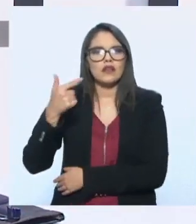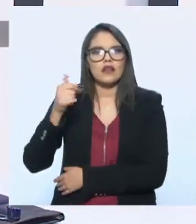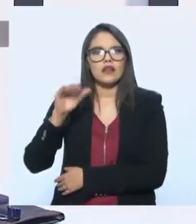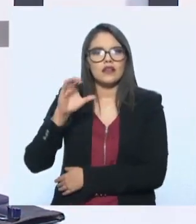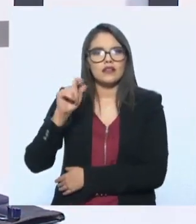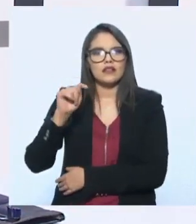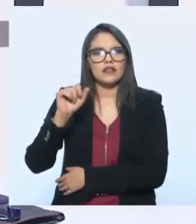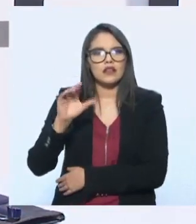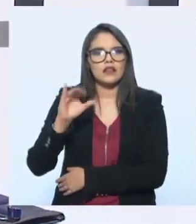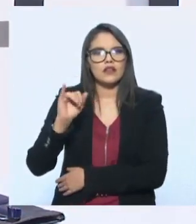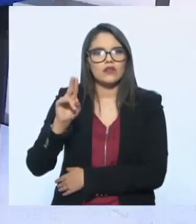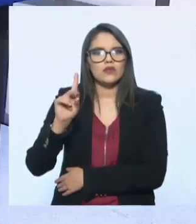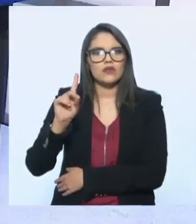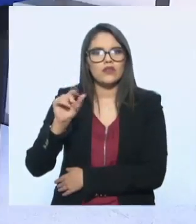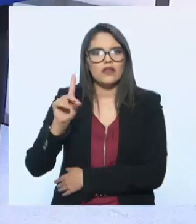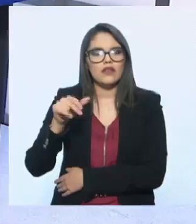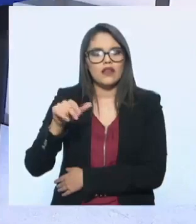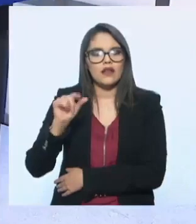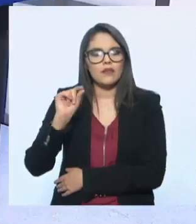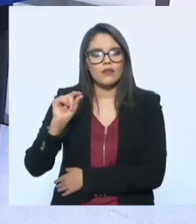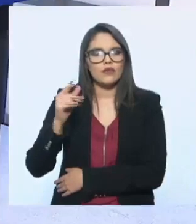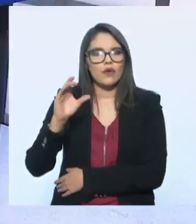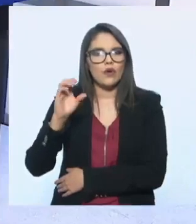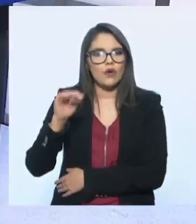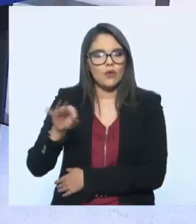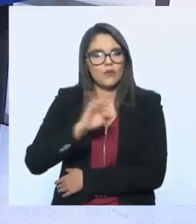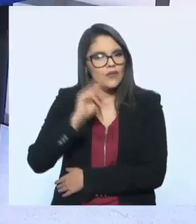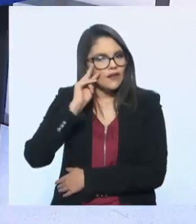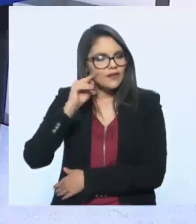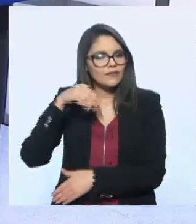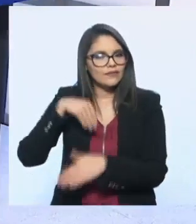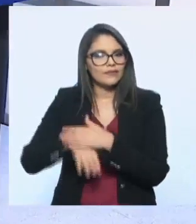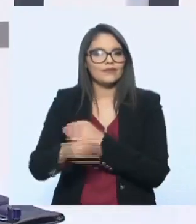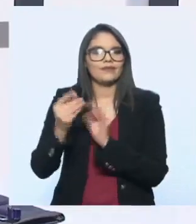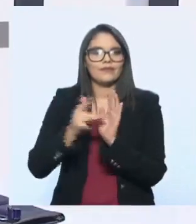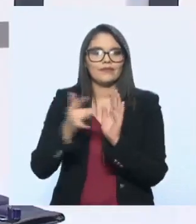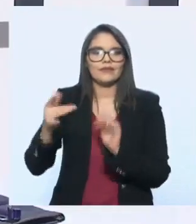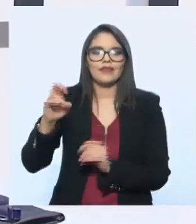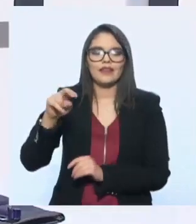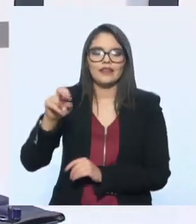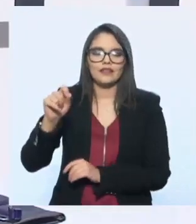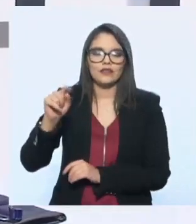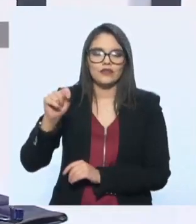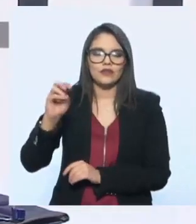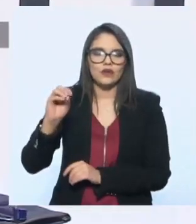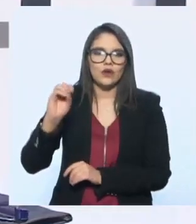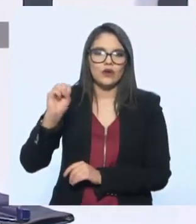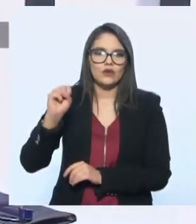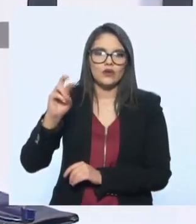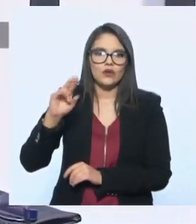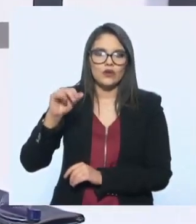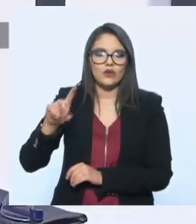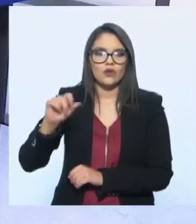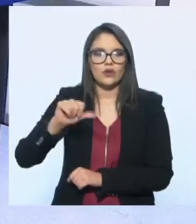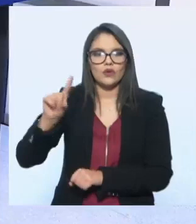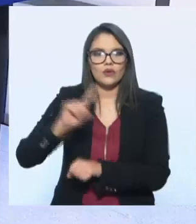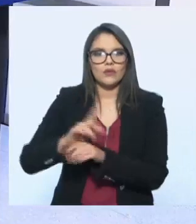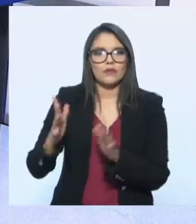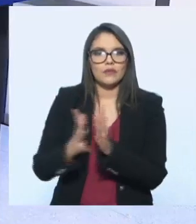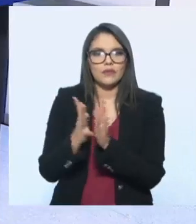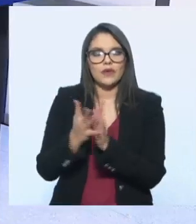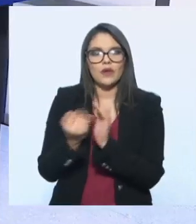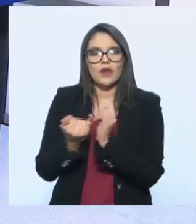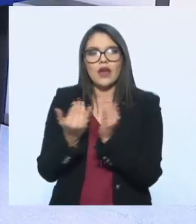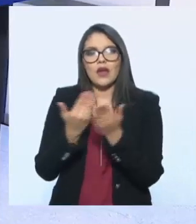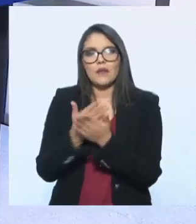www.gacetaciudadana.com, ahí pueden visitarnos. Pues muchísimas gracias, Ernesto Osorio. Te agradezco mucho tu valiosa participación esta mañana en Agenda y Contexto. Y ahora por el